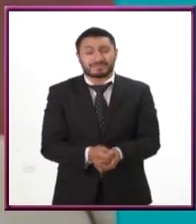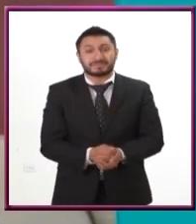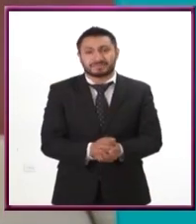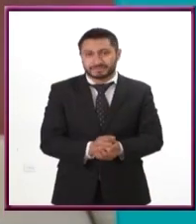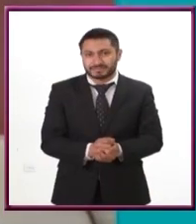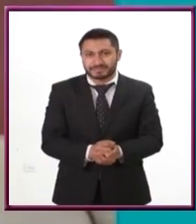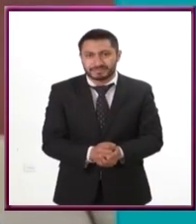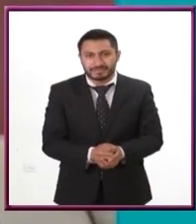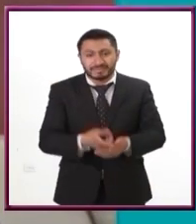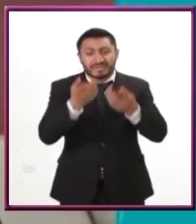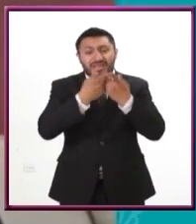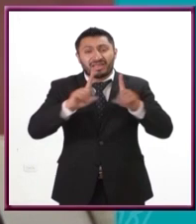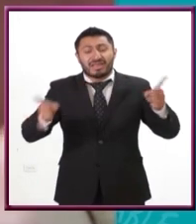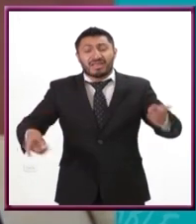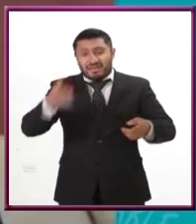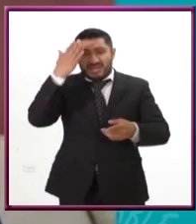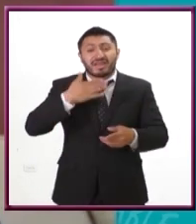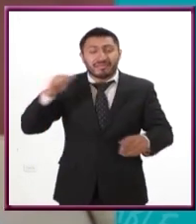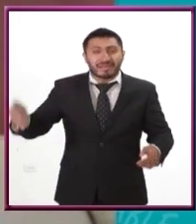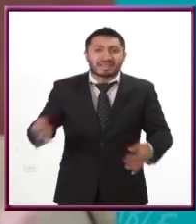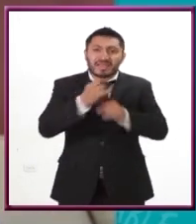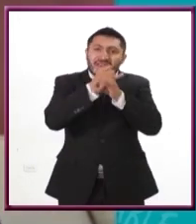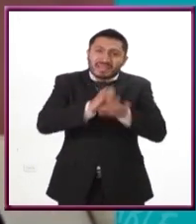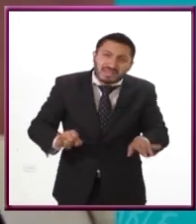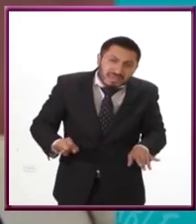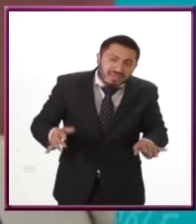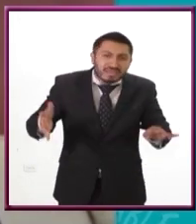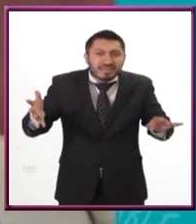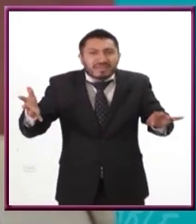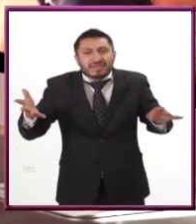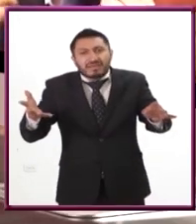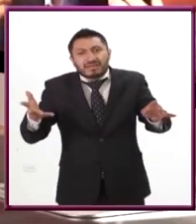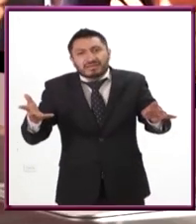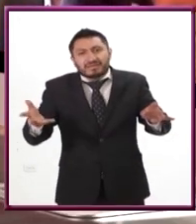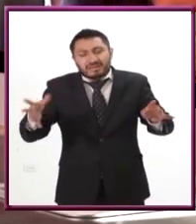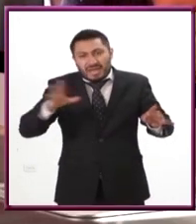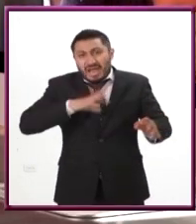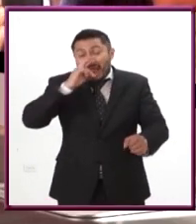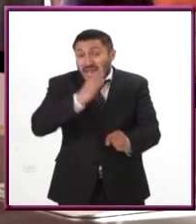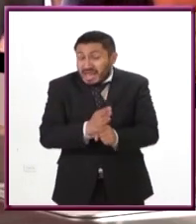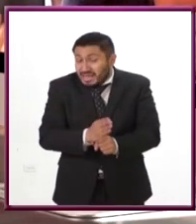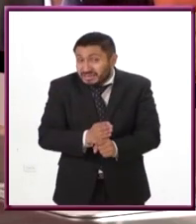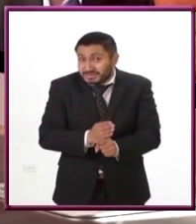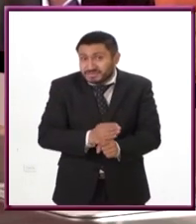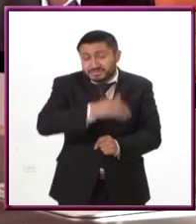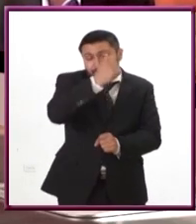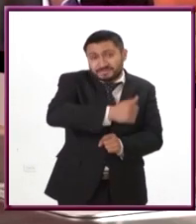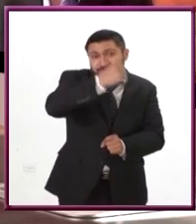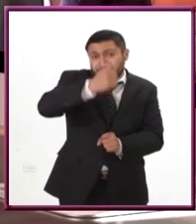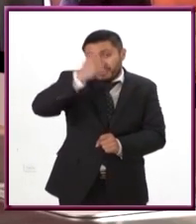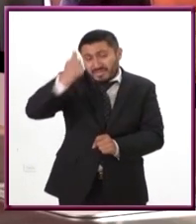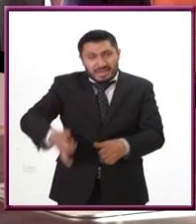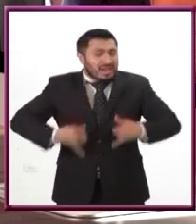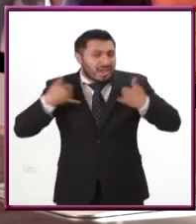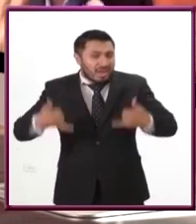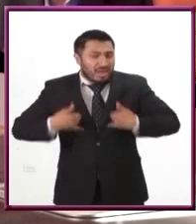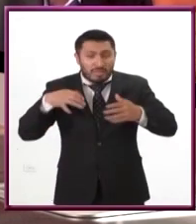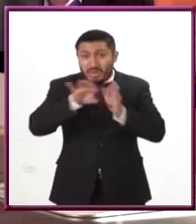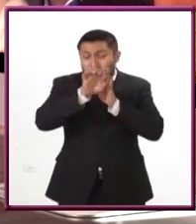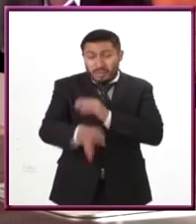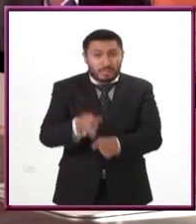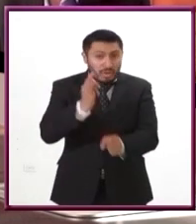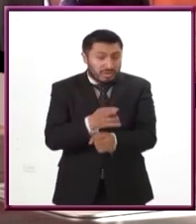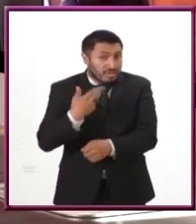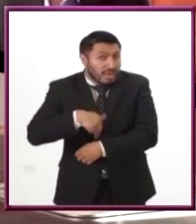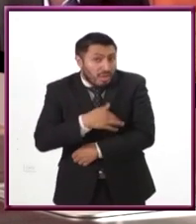en algún momento del nido, desarrollar habilidades, ser independientes y tengan más responsabilidades por los